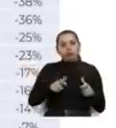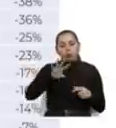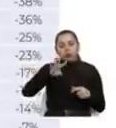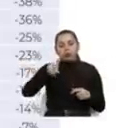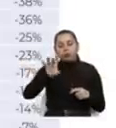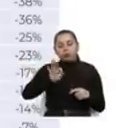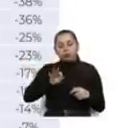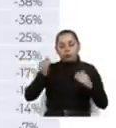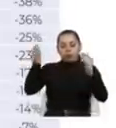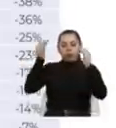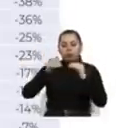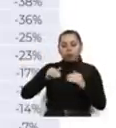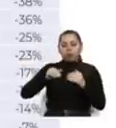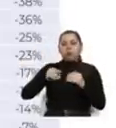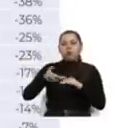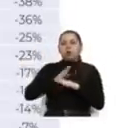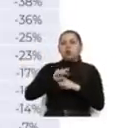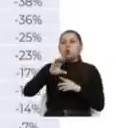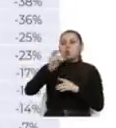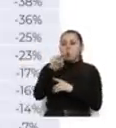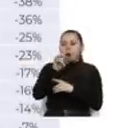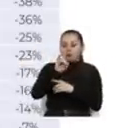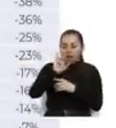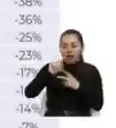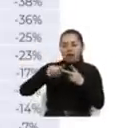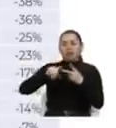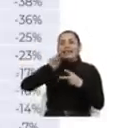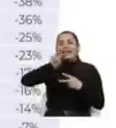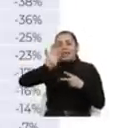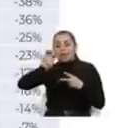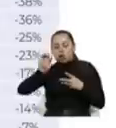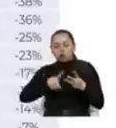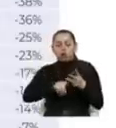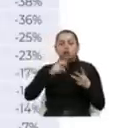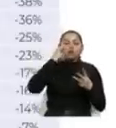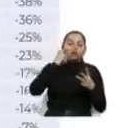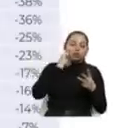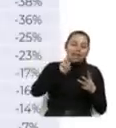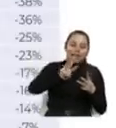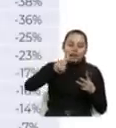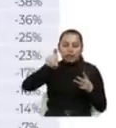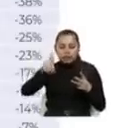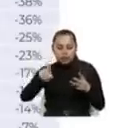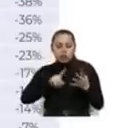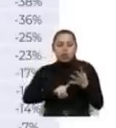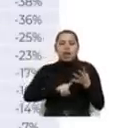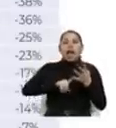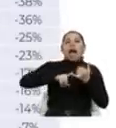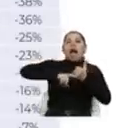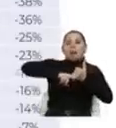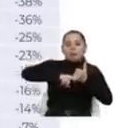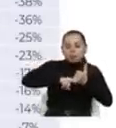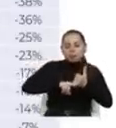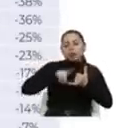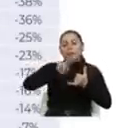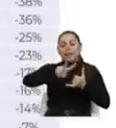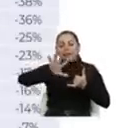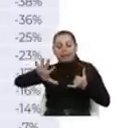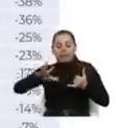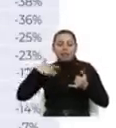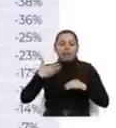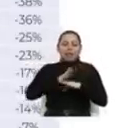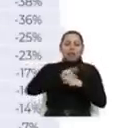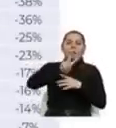Guaviare, 41% menos. Caquetá, 38%. Chocó, 36%. Amazonas, 25%.